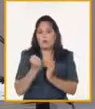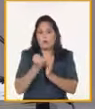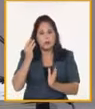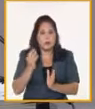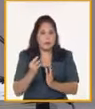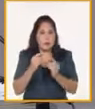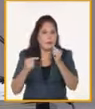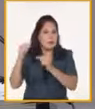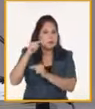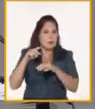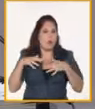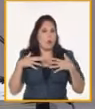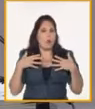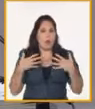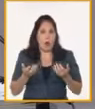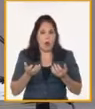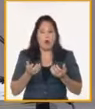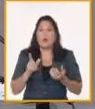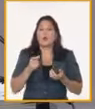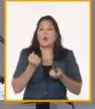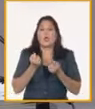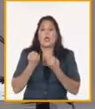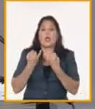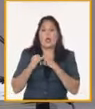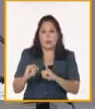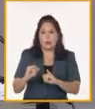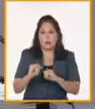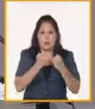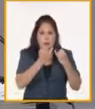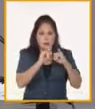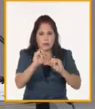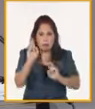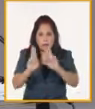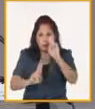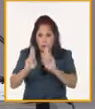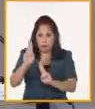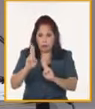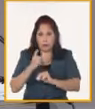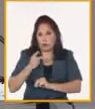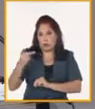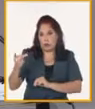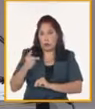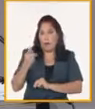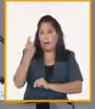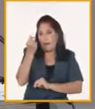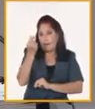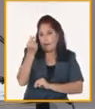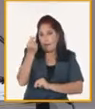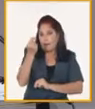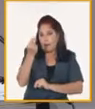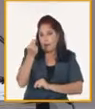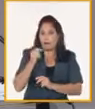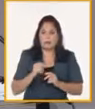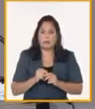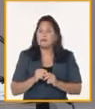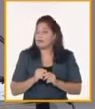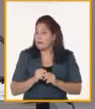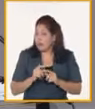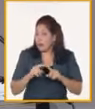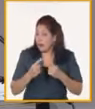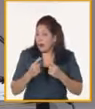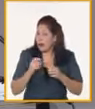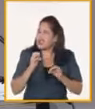principio de autonomía o de crear por acuerdos entre las partes los precios que están formando pero también